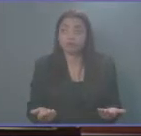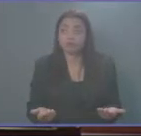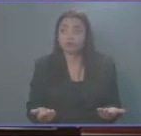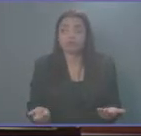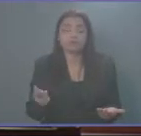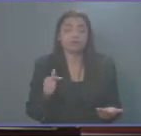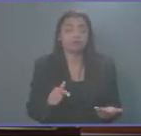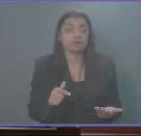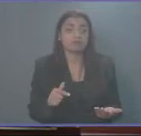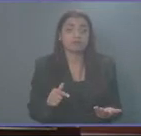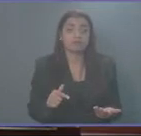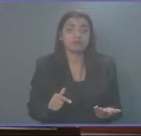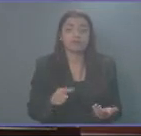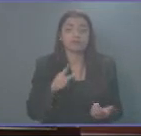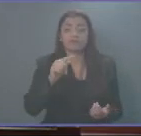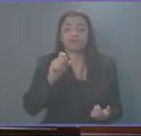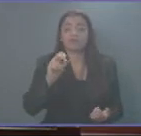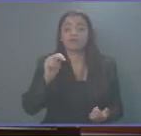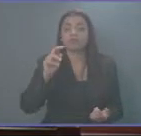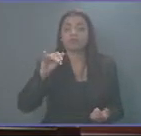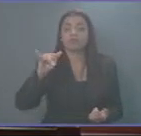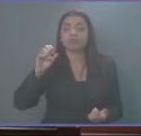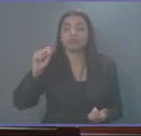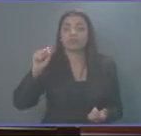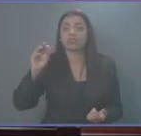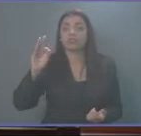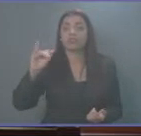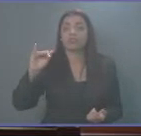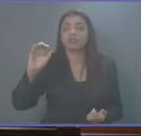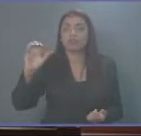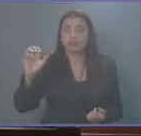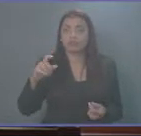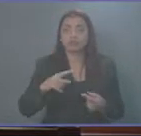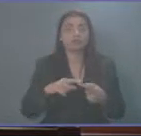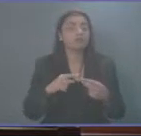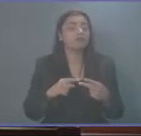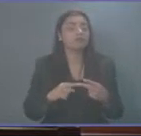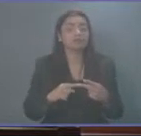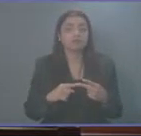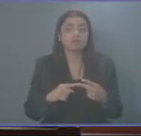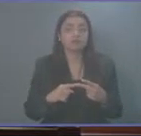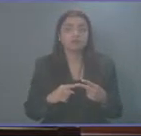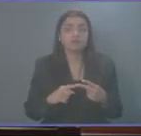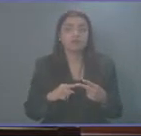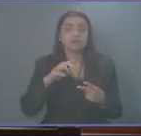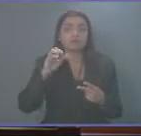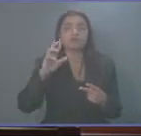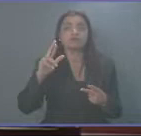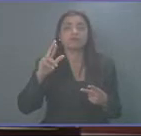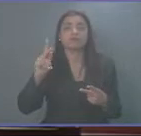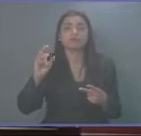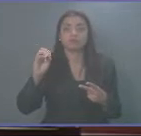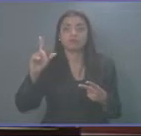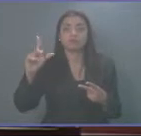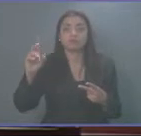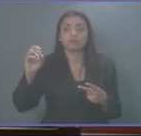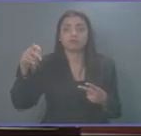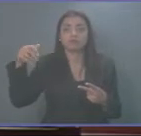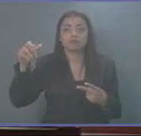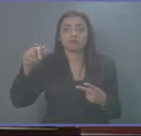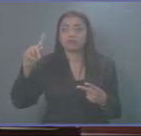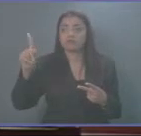a don Tony Safie y por otra parte a Ernesto López.